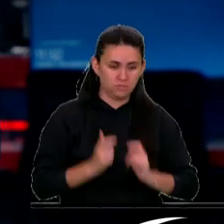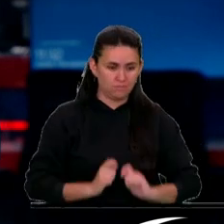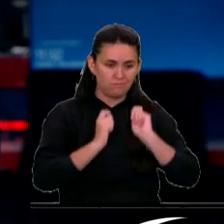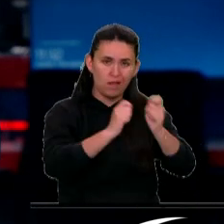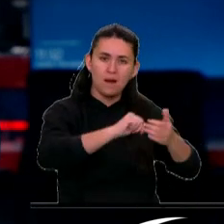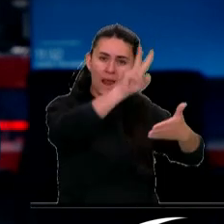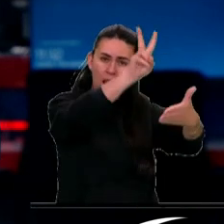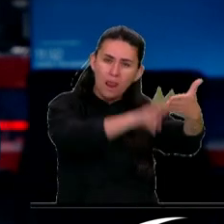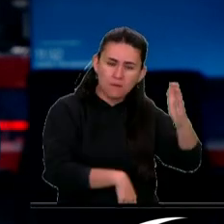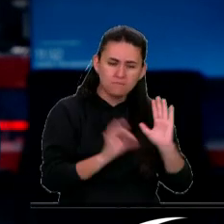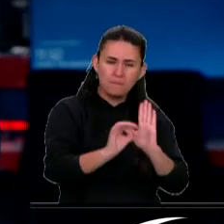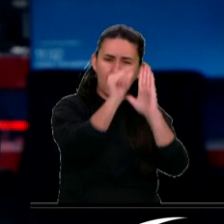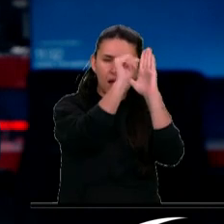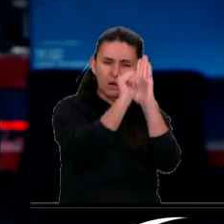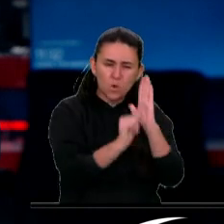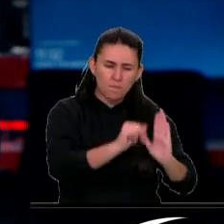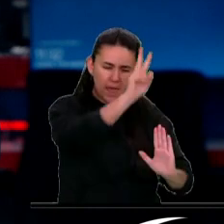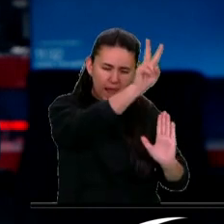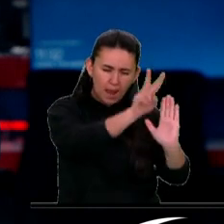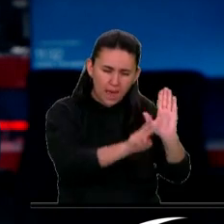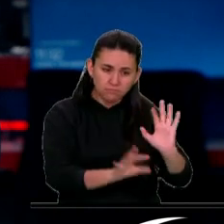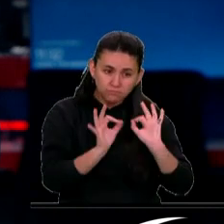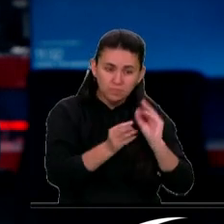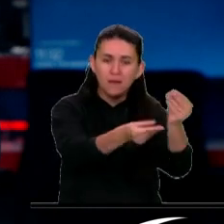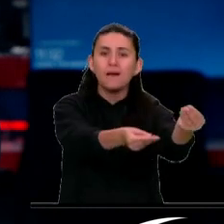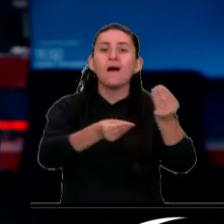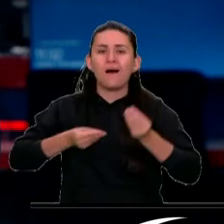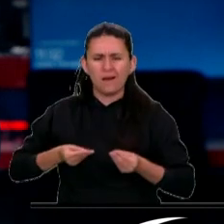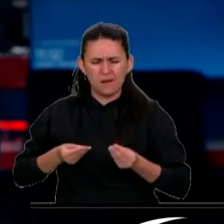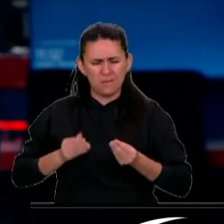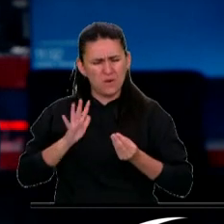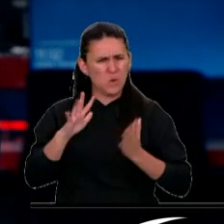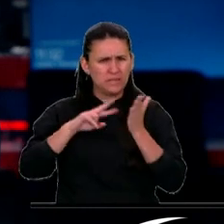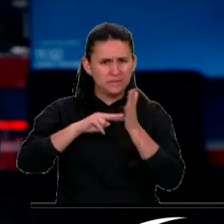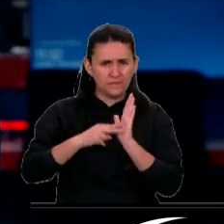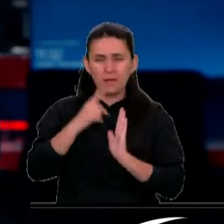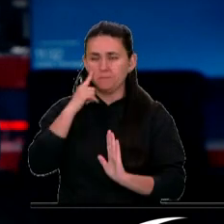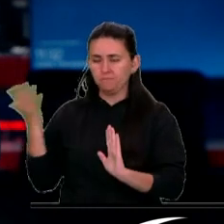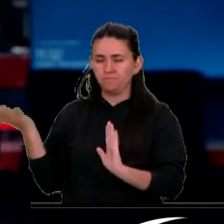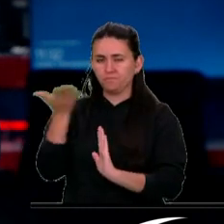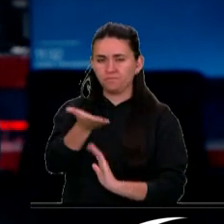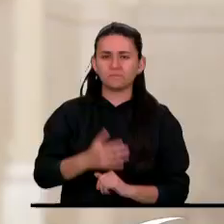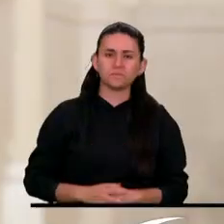la totalidad del articulado. ¿Esto qué quiere decir? Le preguntamos a Nicole Buitrago.